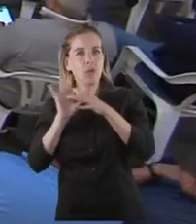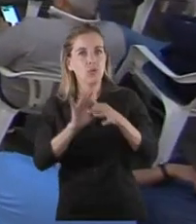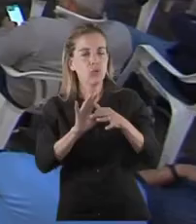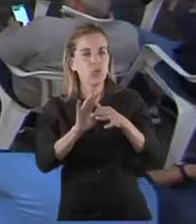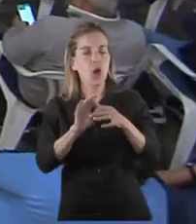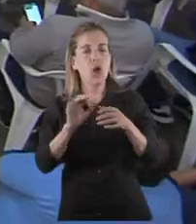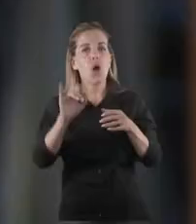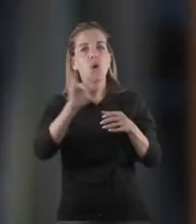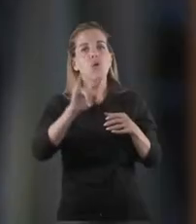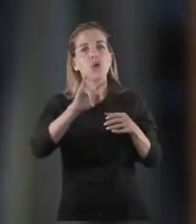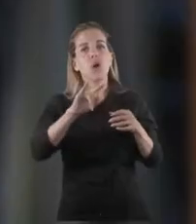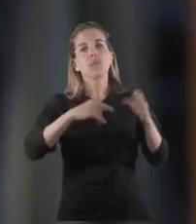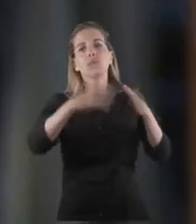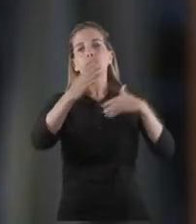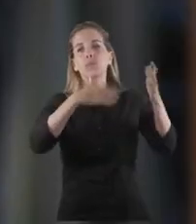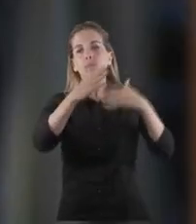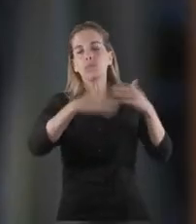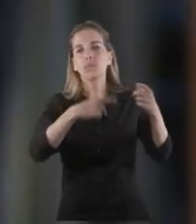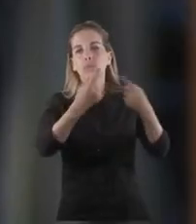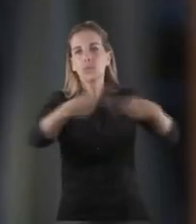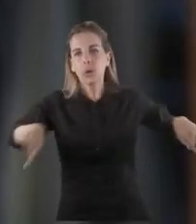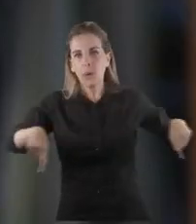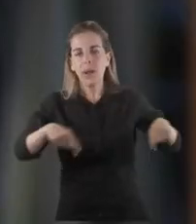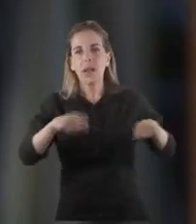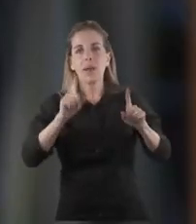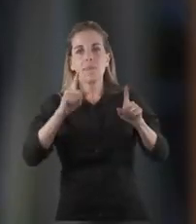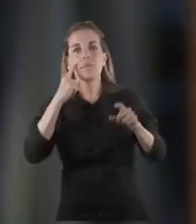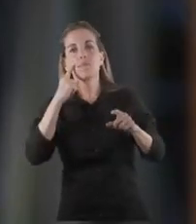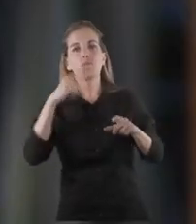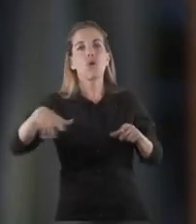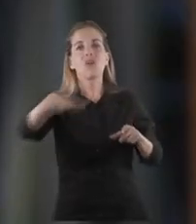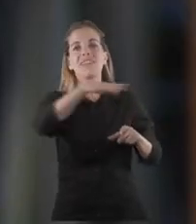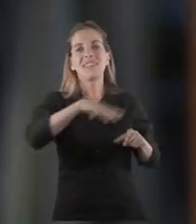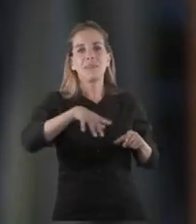municipio. En donde el municipio desde el año 2007,